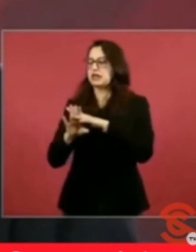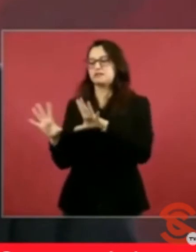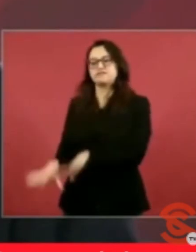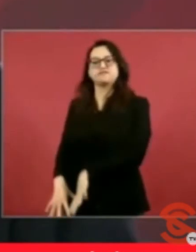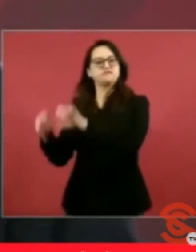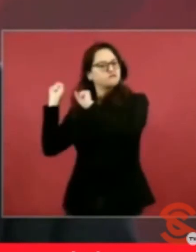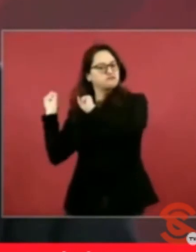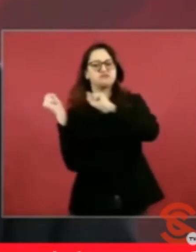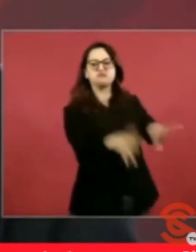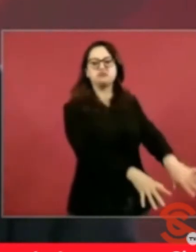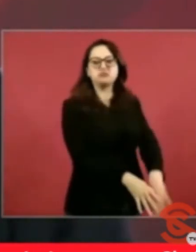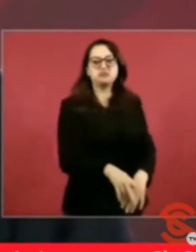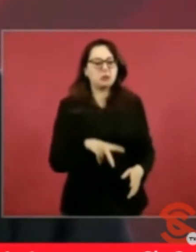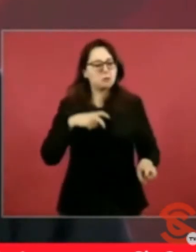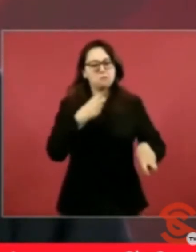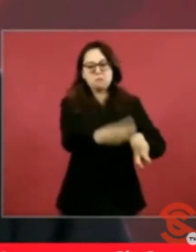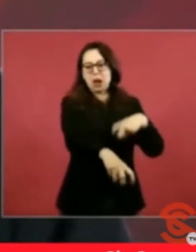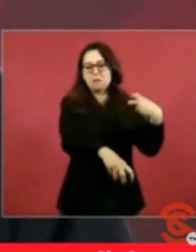Es un señor